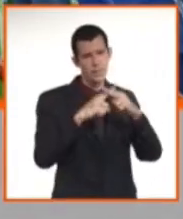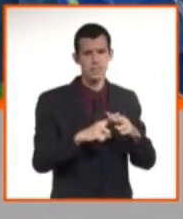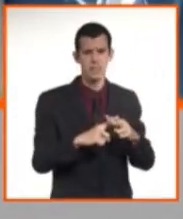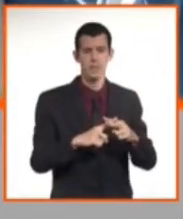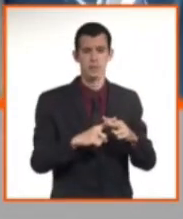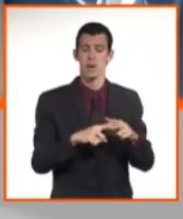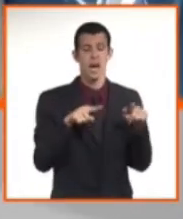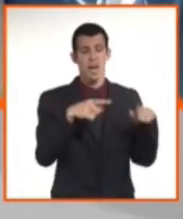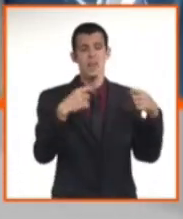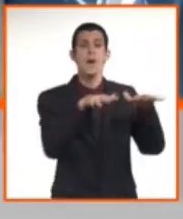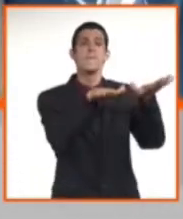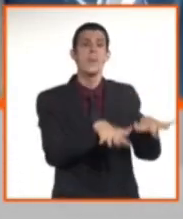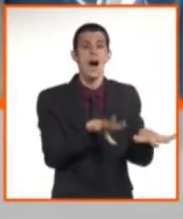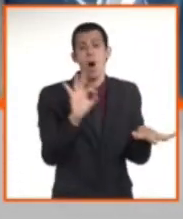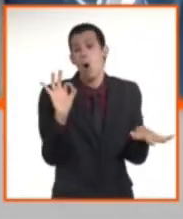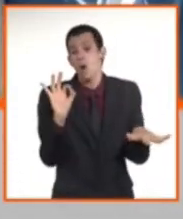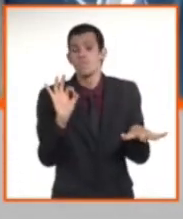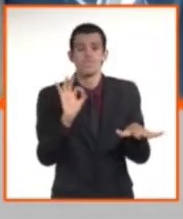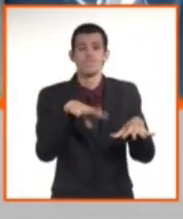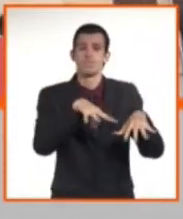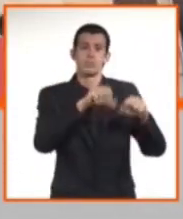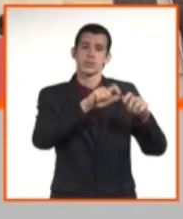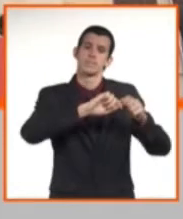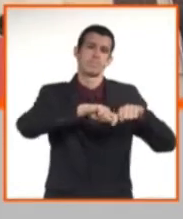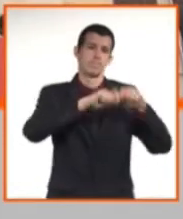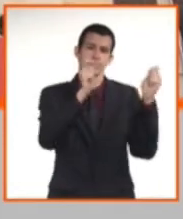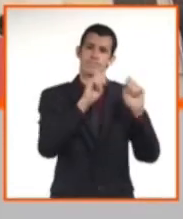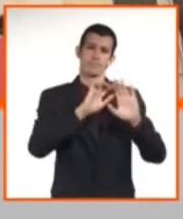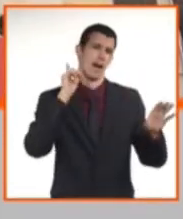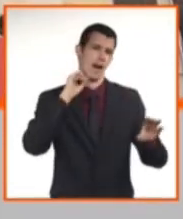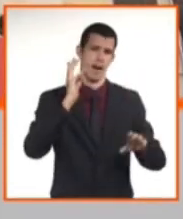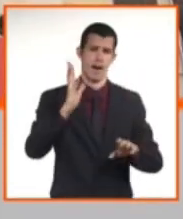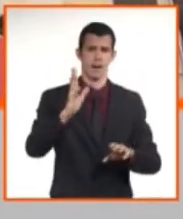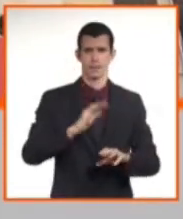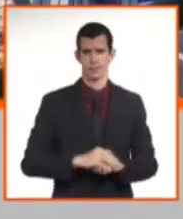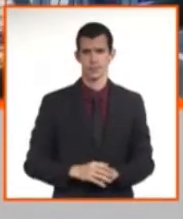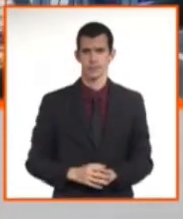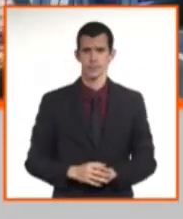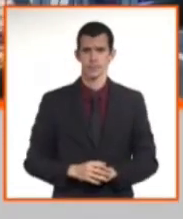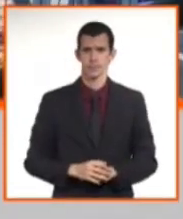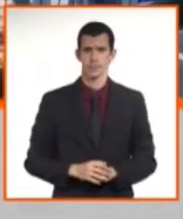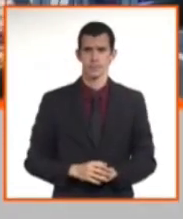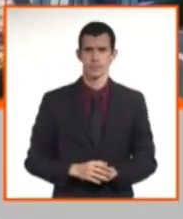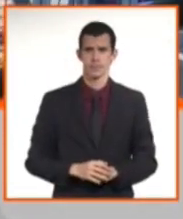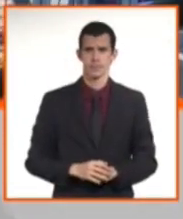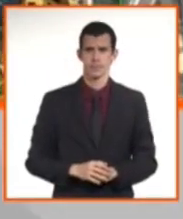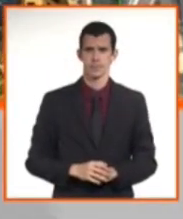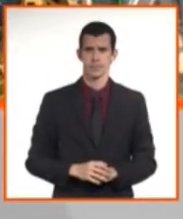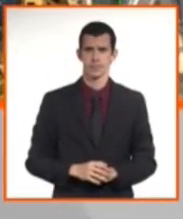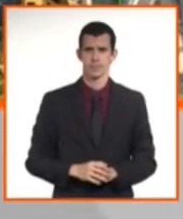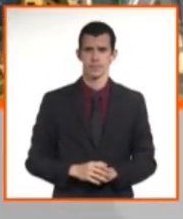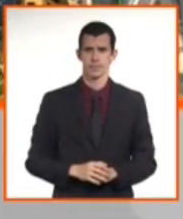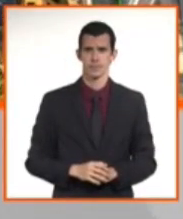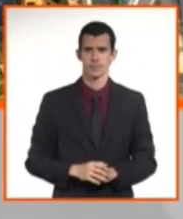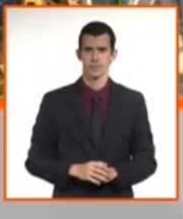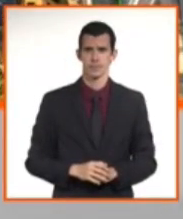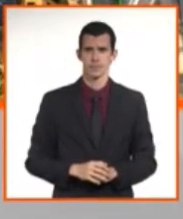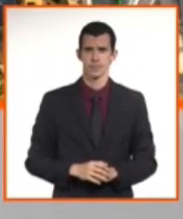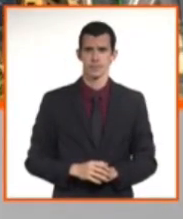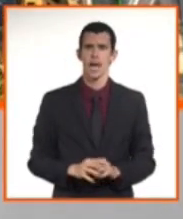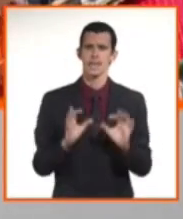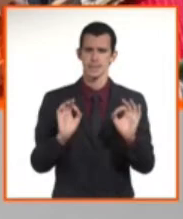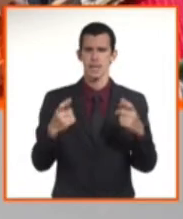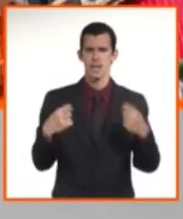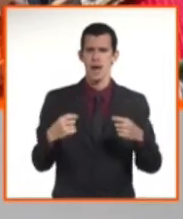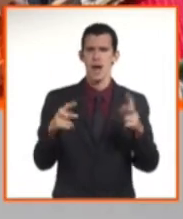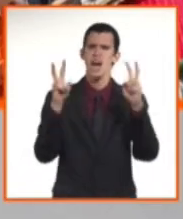entonces hoy está por debajo del 50% en su conjunto. Sí. En la generación distribuida. Así es. Si hoy se logran como promedio